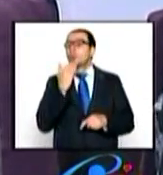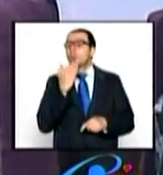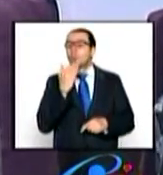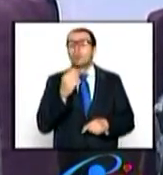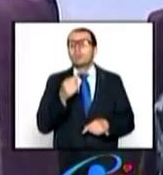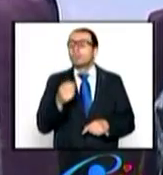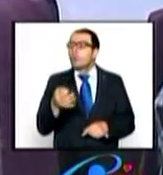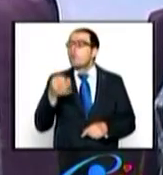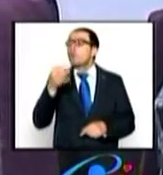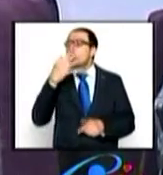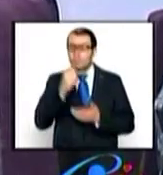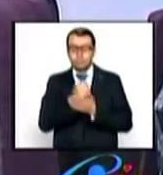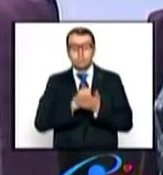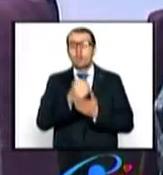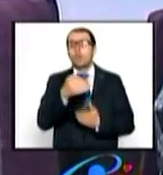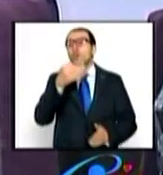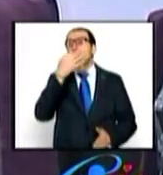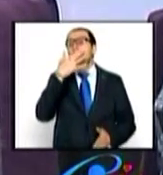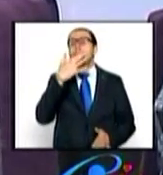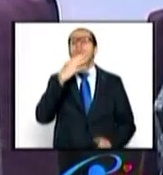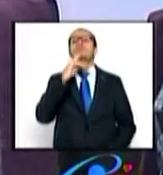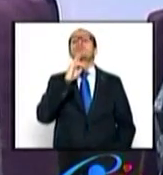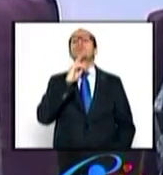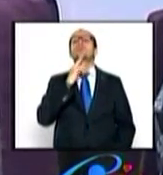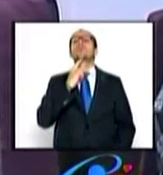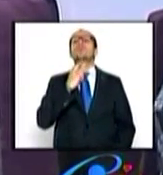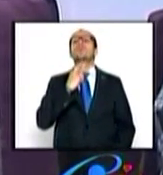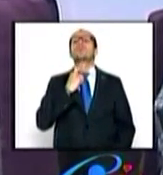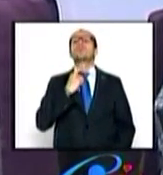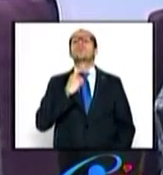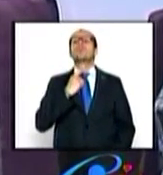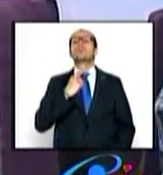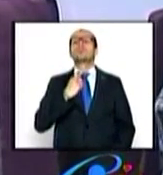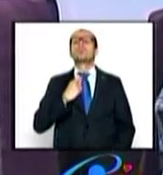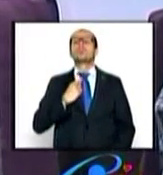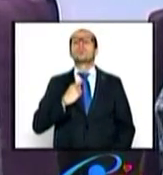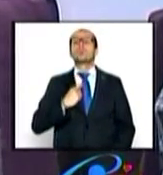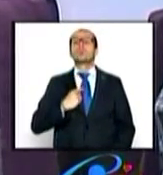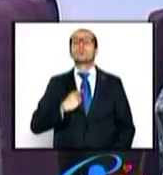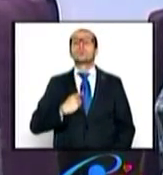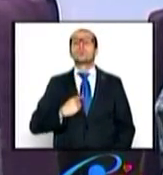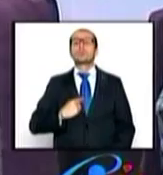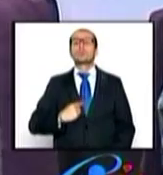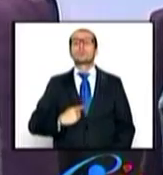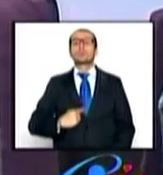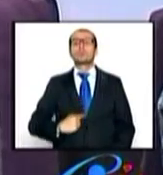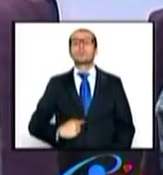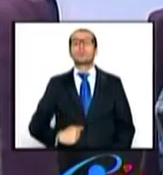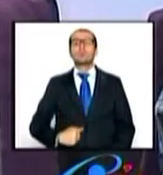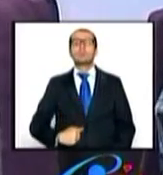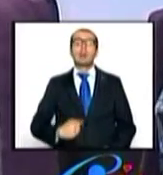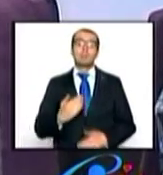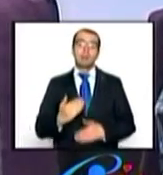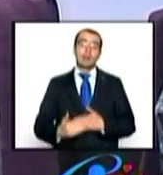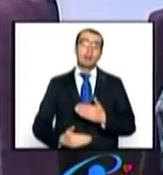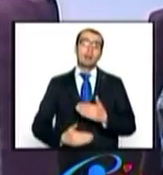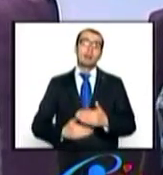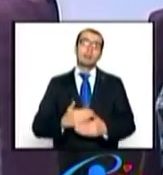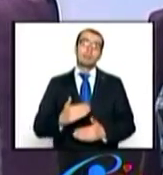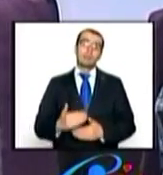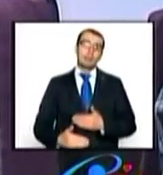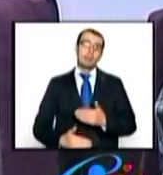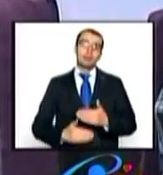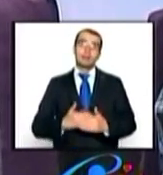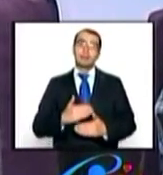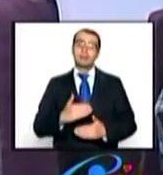toma una pastilla, esa pastilla debe ser trasladada a través del sistema digestivo y recibir un metabolismo determinado, se llama metabolismo de